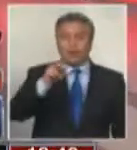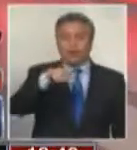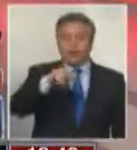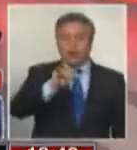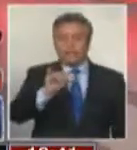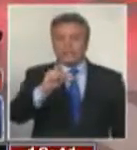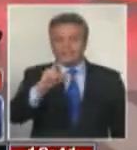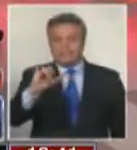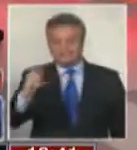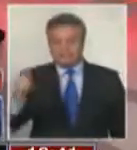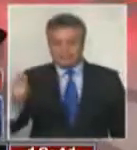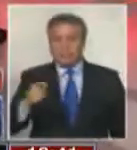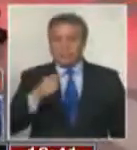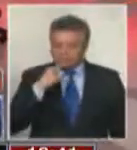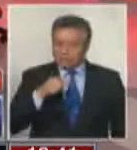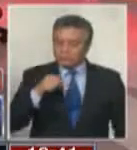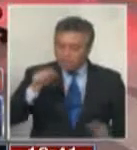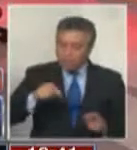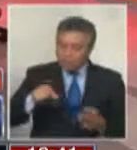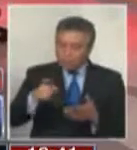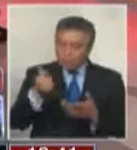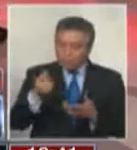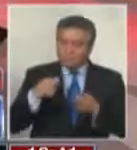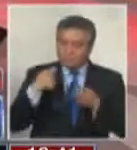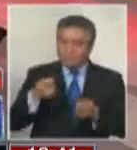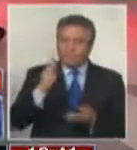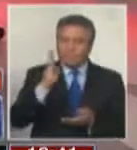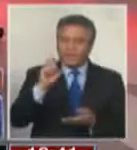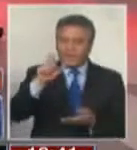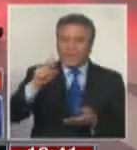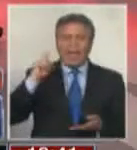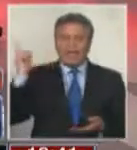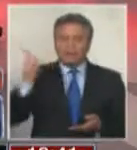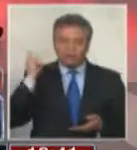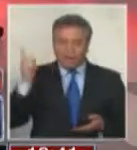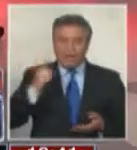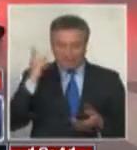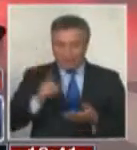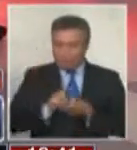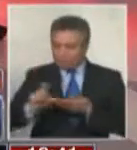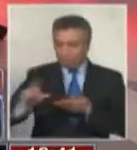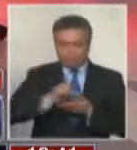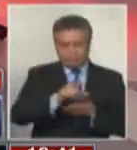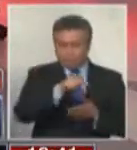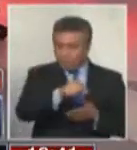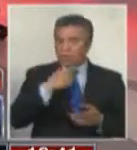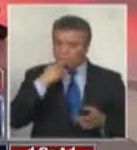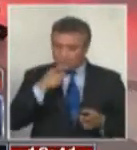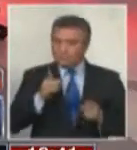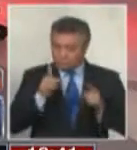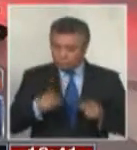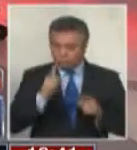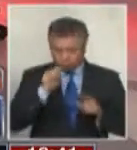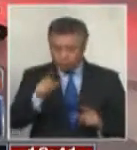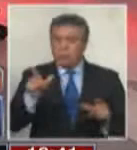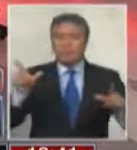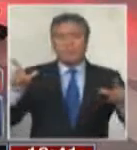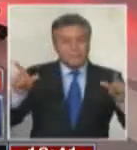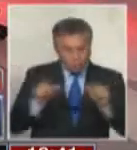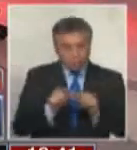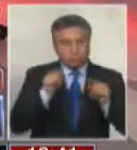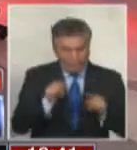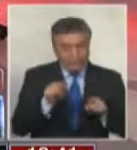al presupuesto para financiar becas nacionales de postgrado que haya una disminución en eso nos parece que